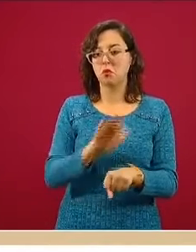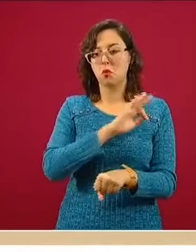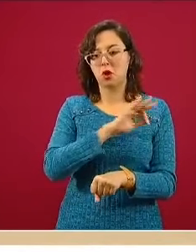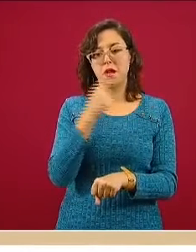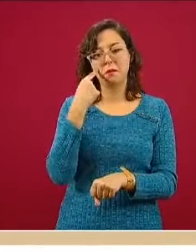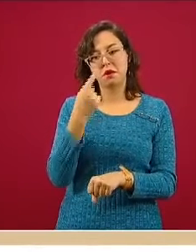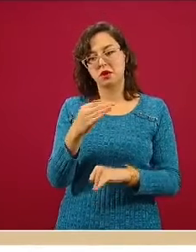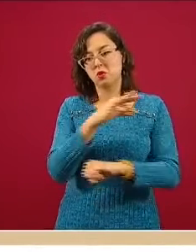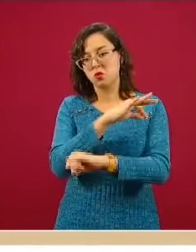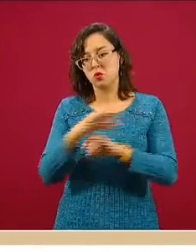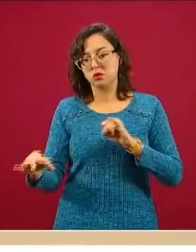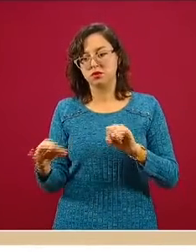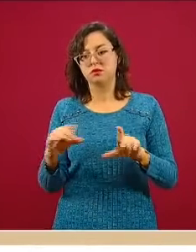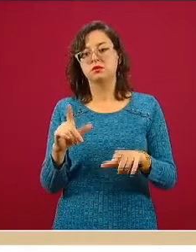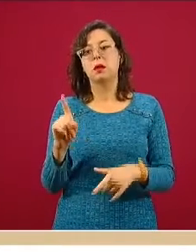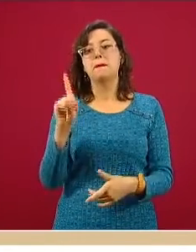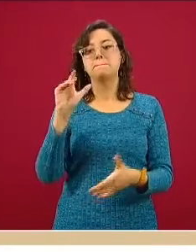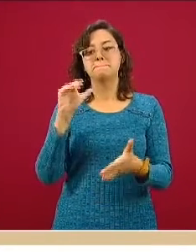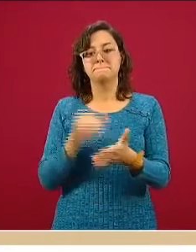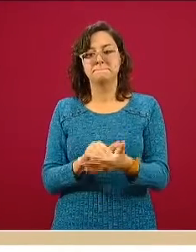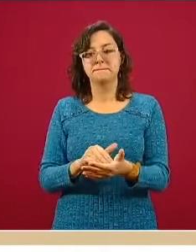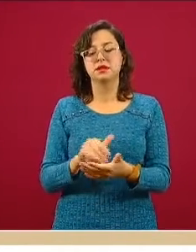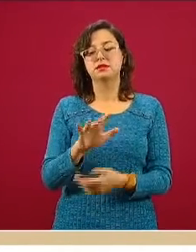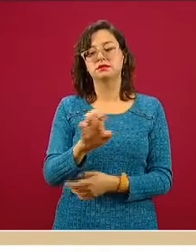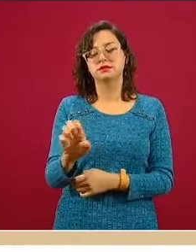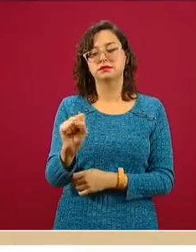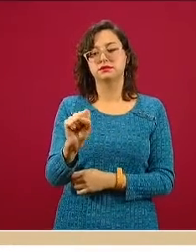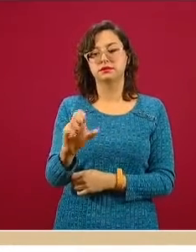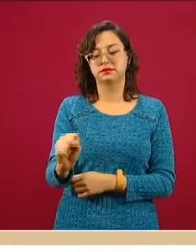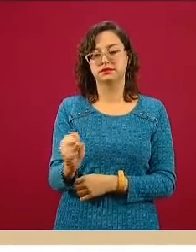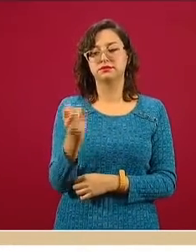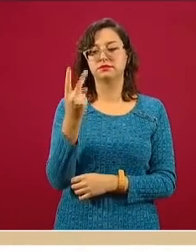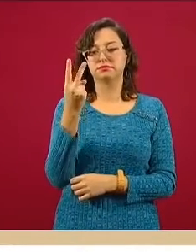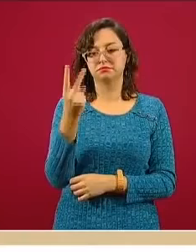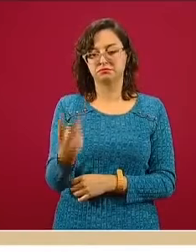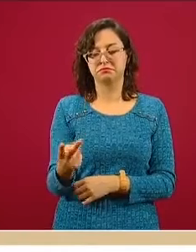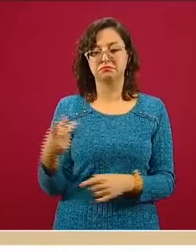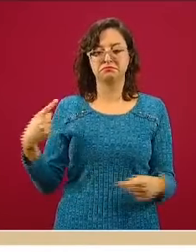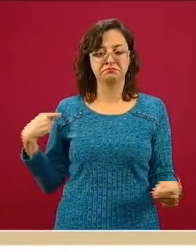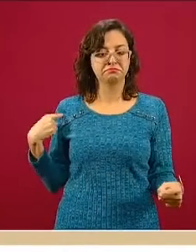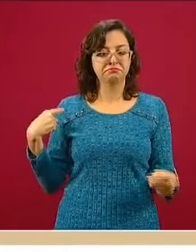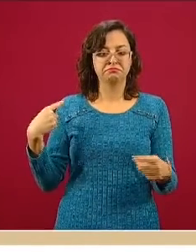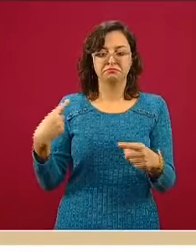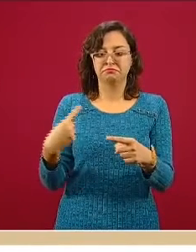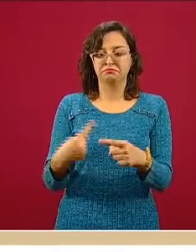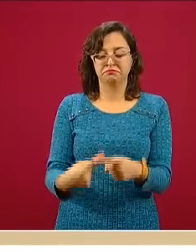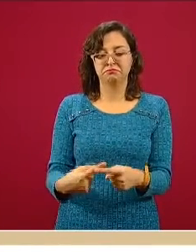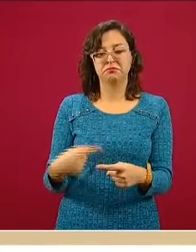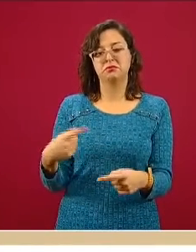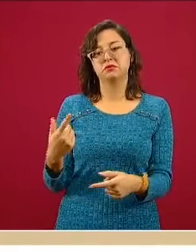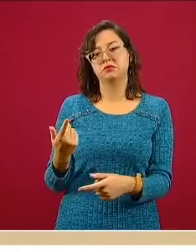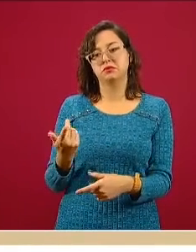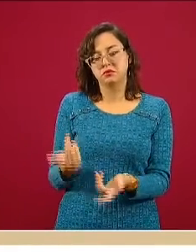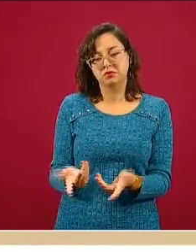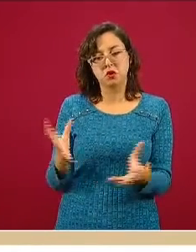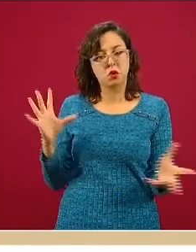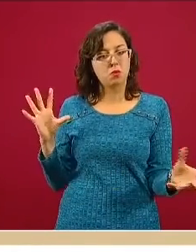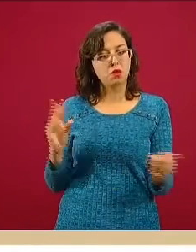tanto, tiene una altura de 1.562, que es la aportación más reciente de esta epidemia en el conjunto del país.